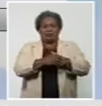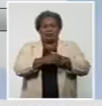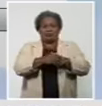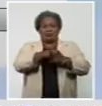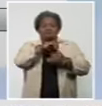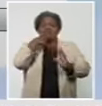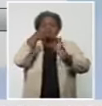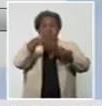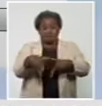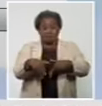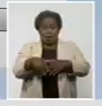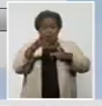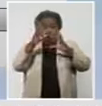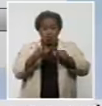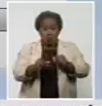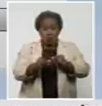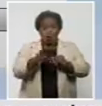personas,